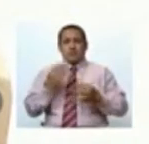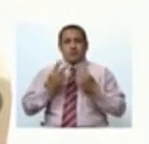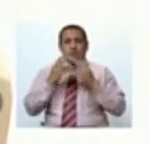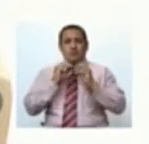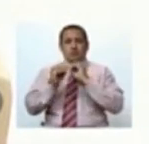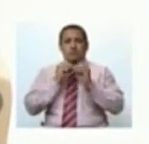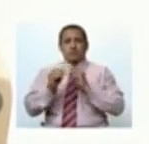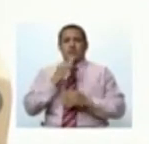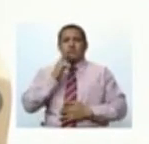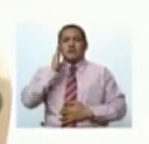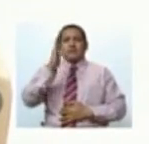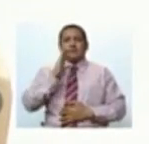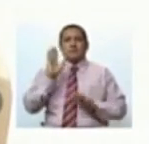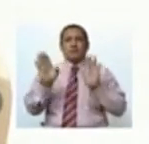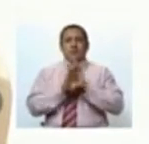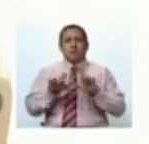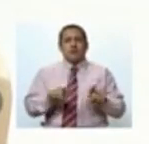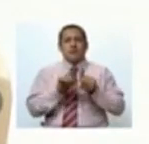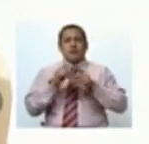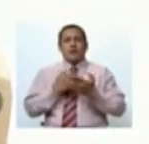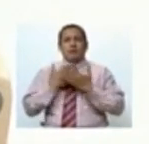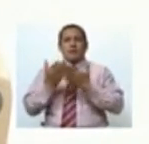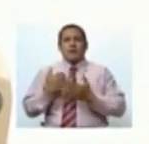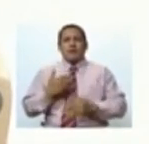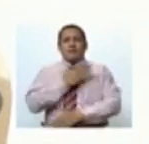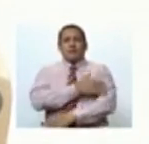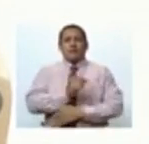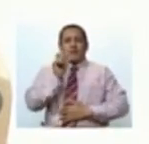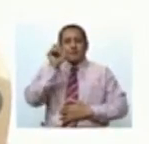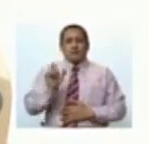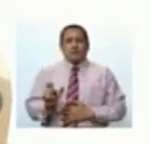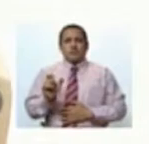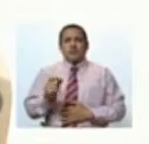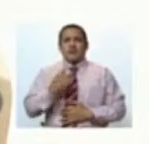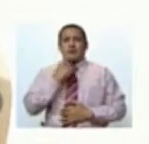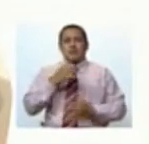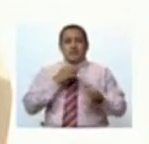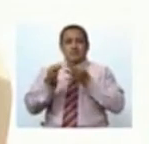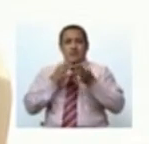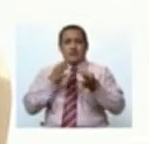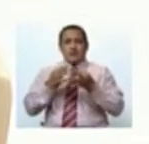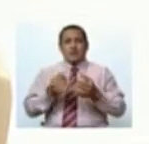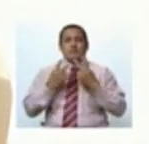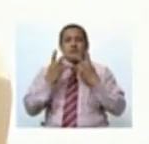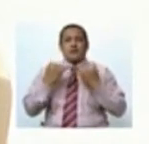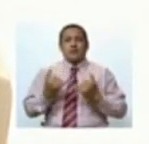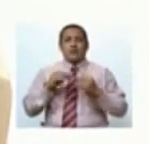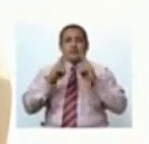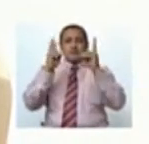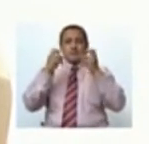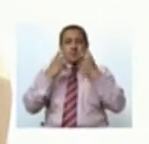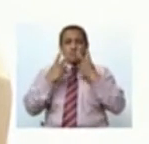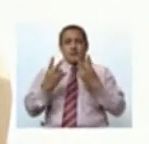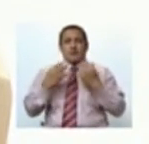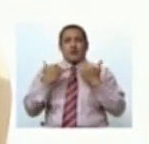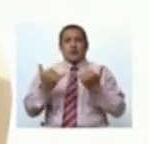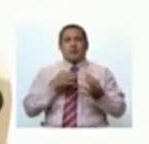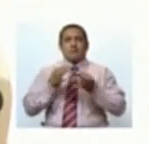que resuelve el caso y que declara fundado el amparo a favor del cónyuge, ¿no? Señala que en este